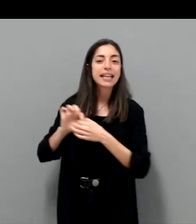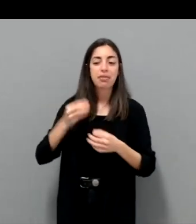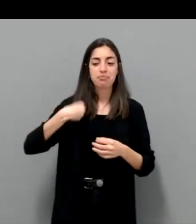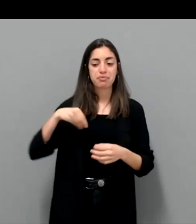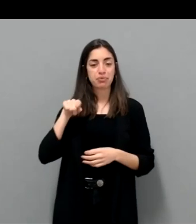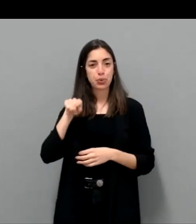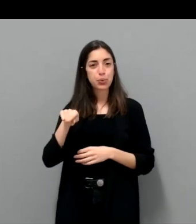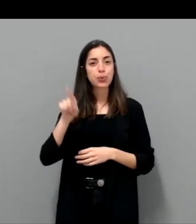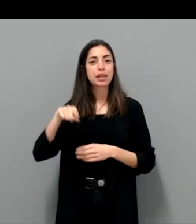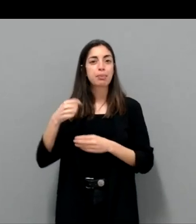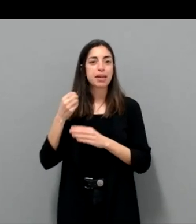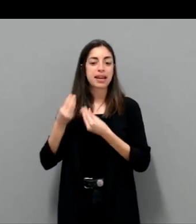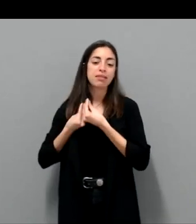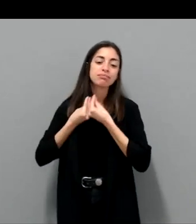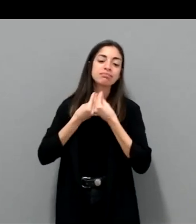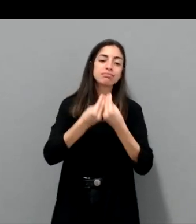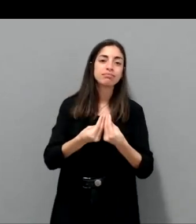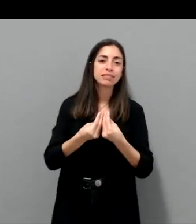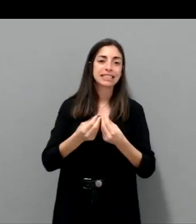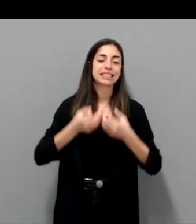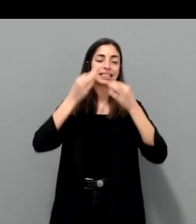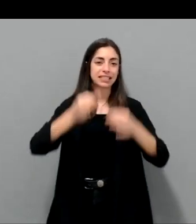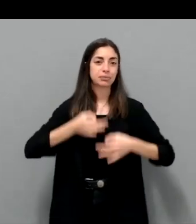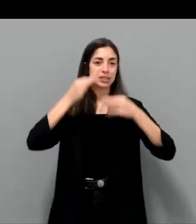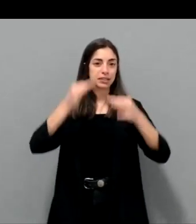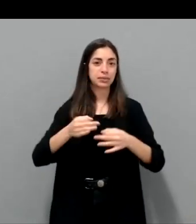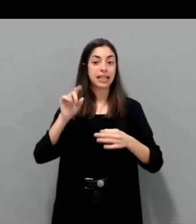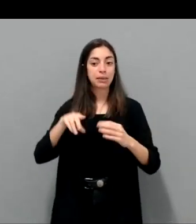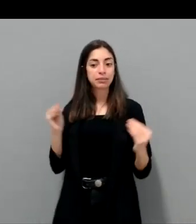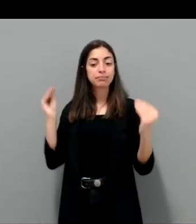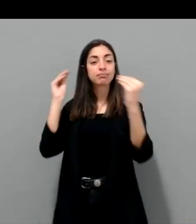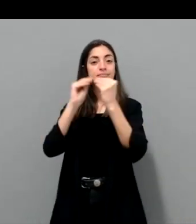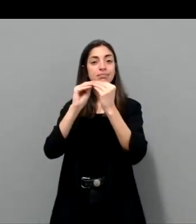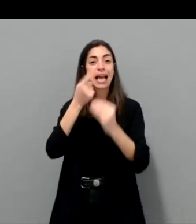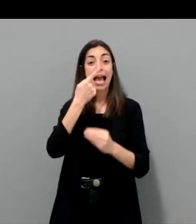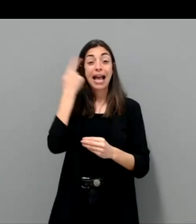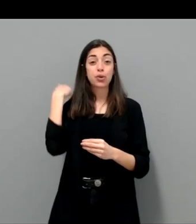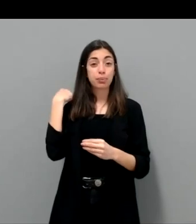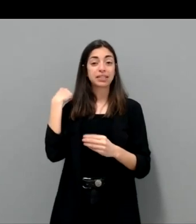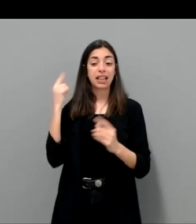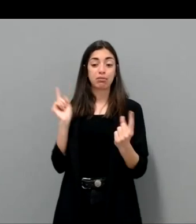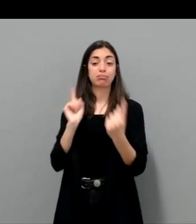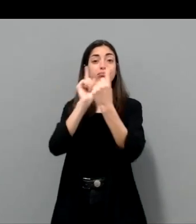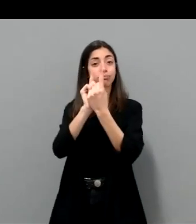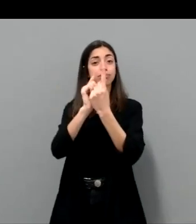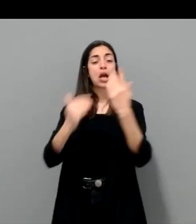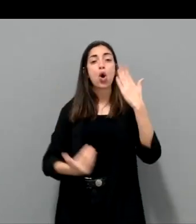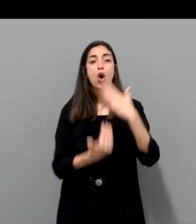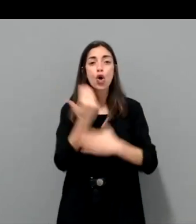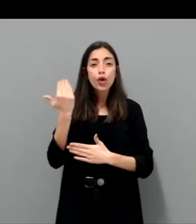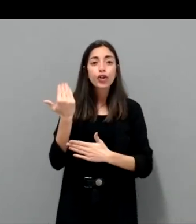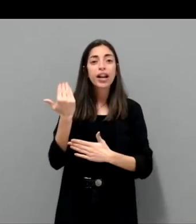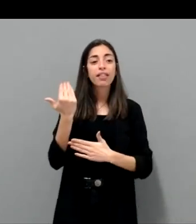siempre en todo momento. Coincidimos también, María José, el año pasado en una jornadita, pero